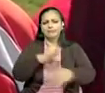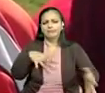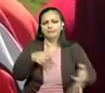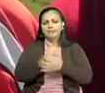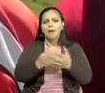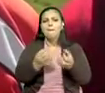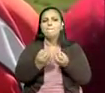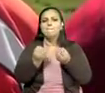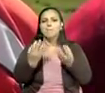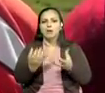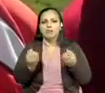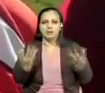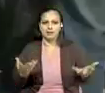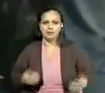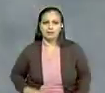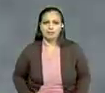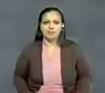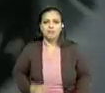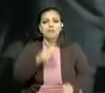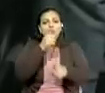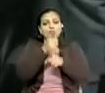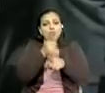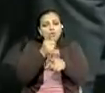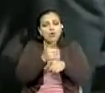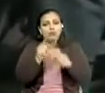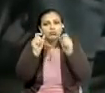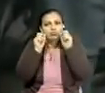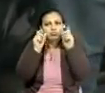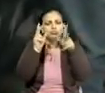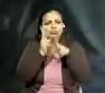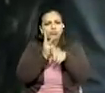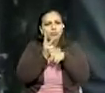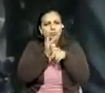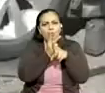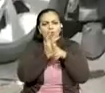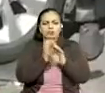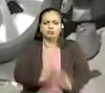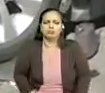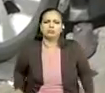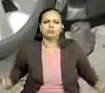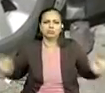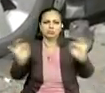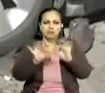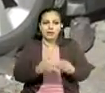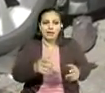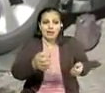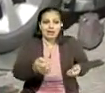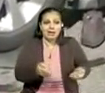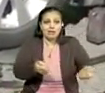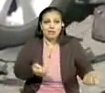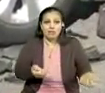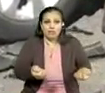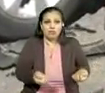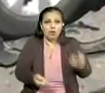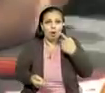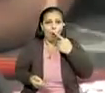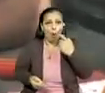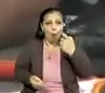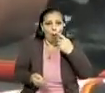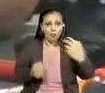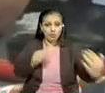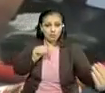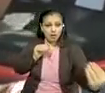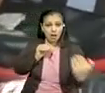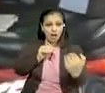entonces tenemos que prevenirnos. Se presume que el conductor del camión habría abandonado el lugar tras el siniestro, que enluta